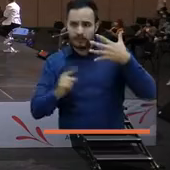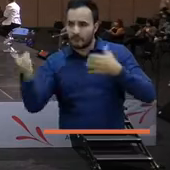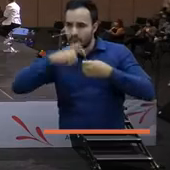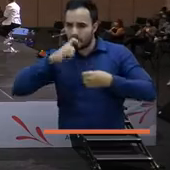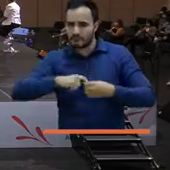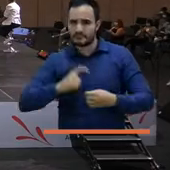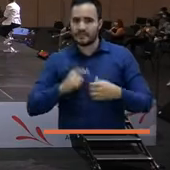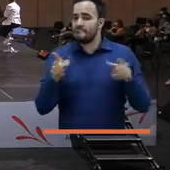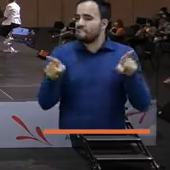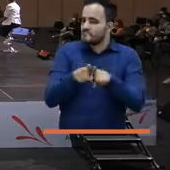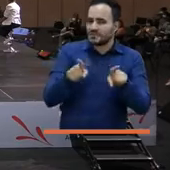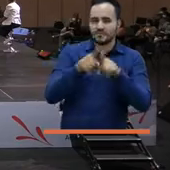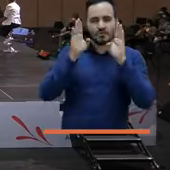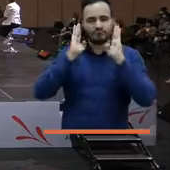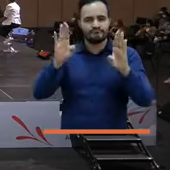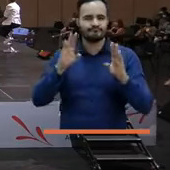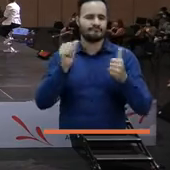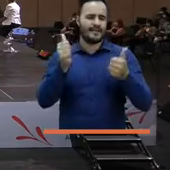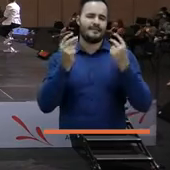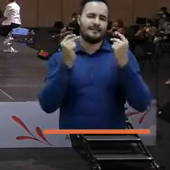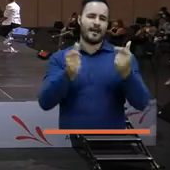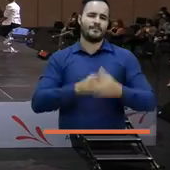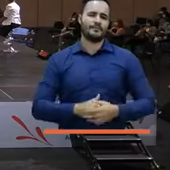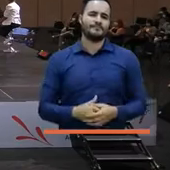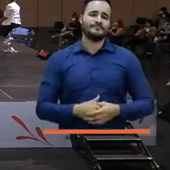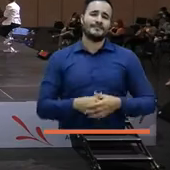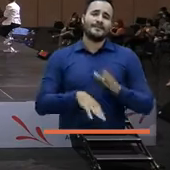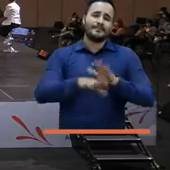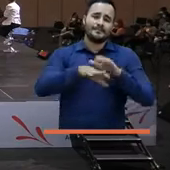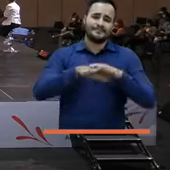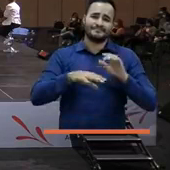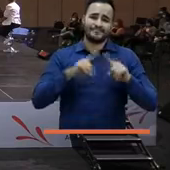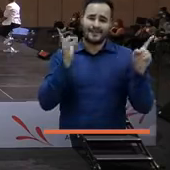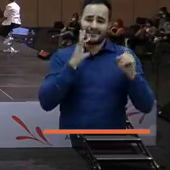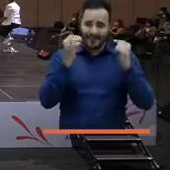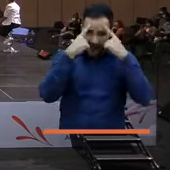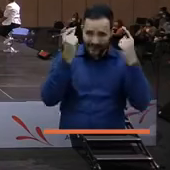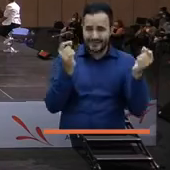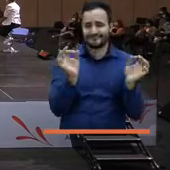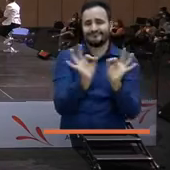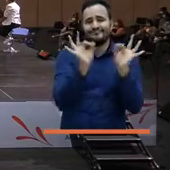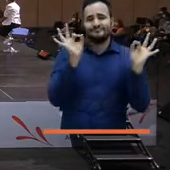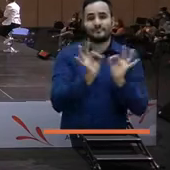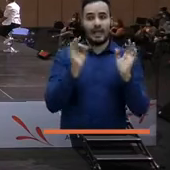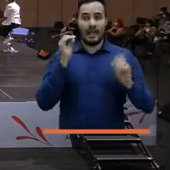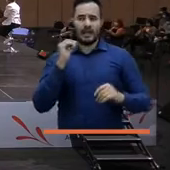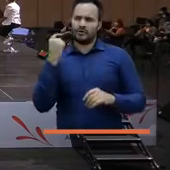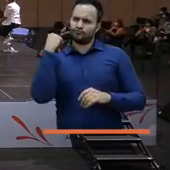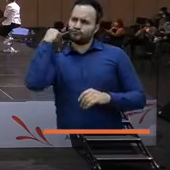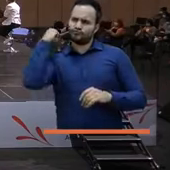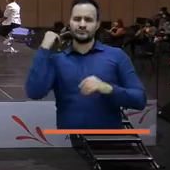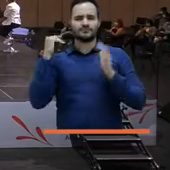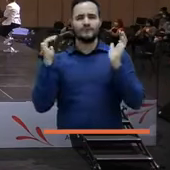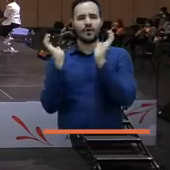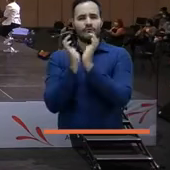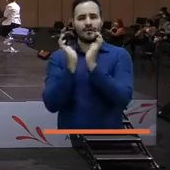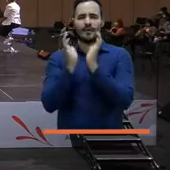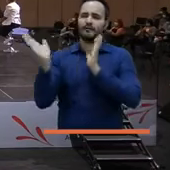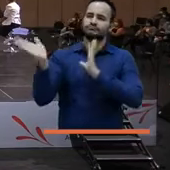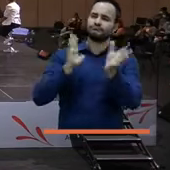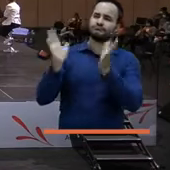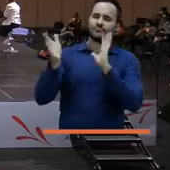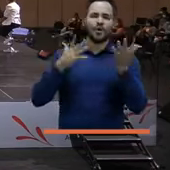procesos pero insisto esto es muy chiquito o sea lo que hace con fa más maravilloso en estos días un conversatorio sobre equidad de género en las dos organizaciones